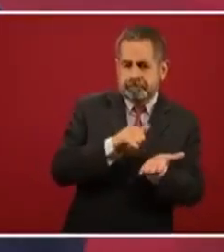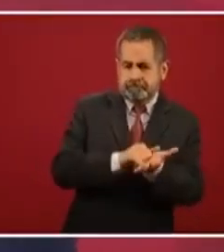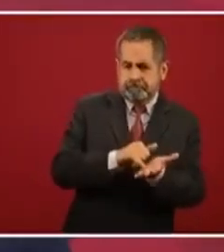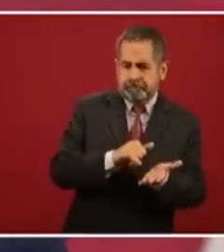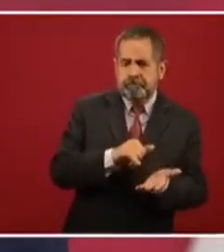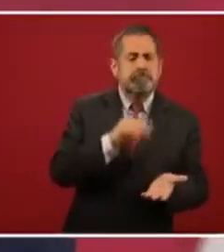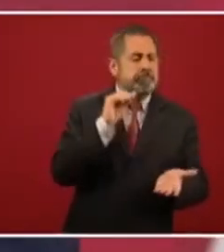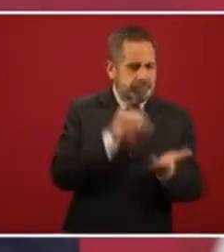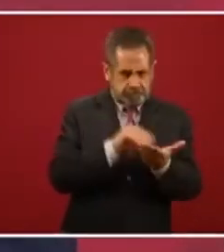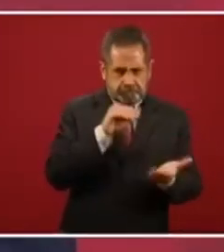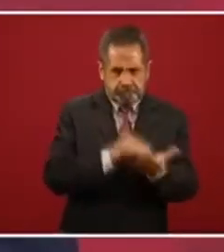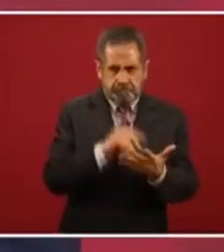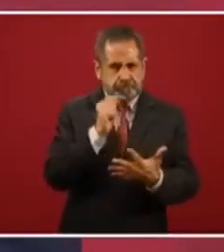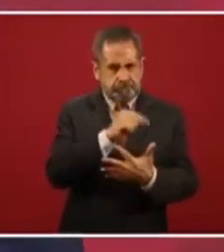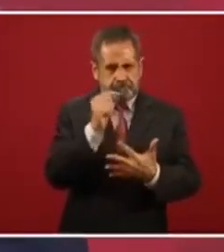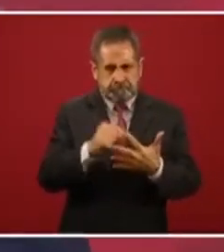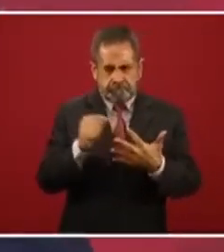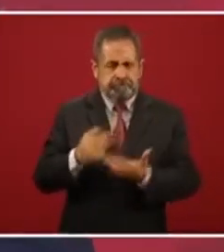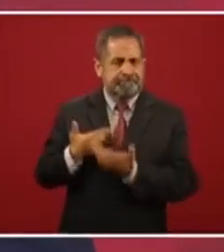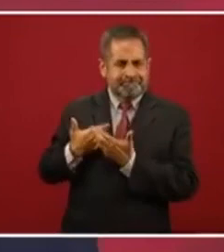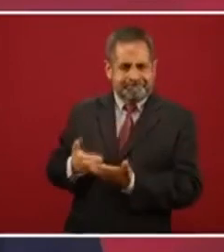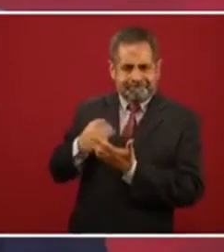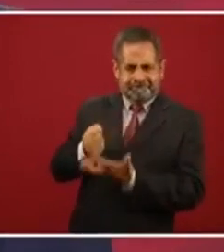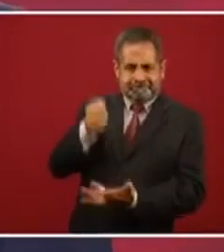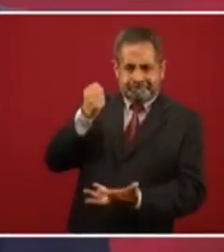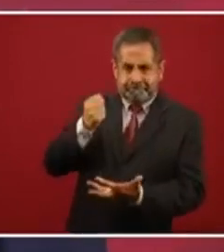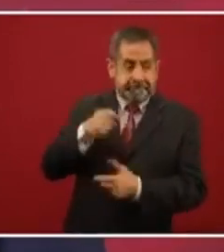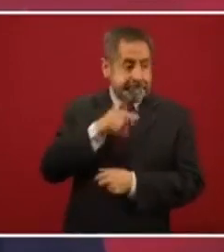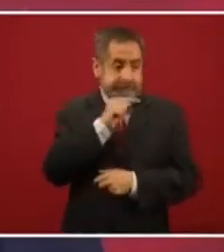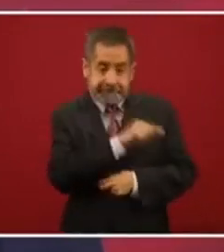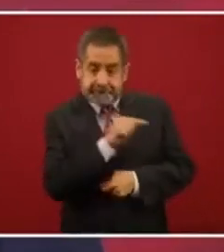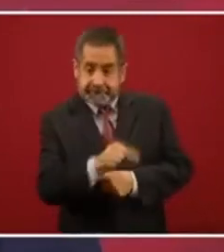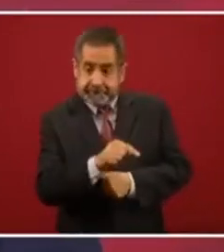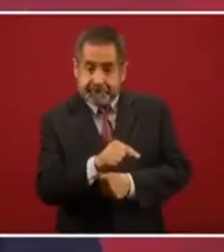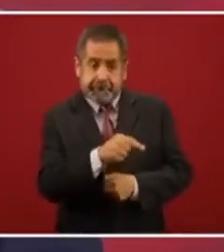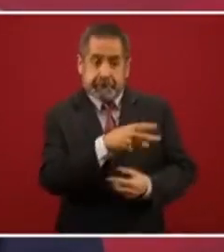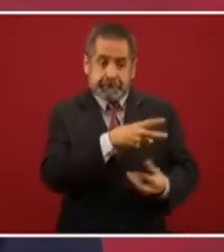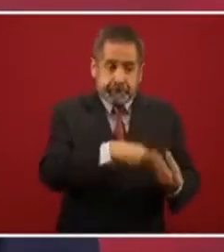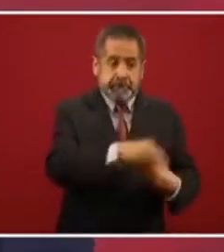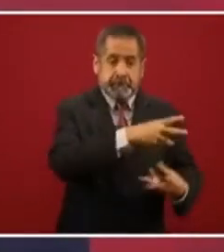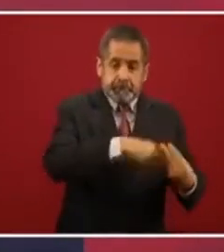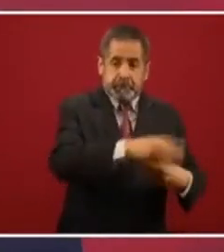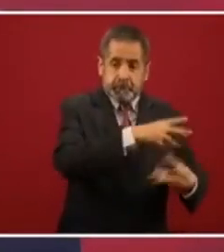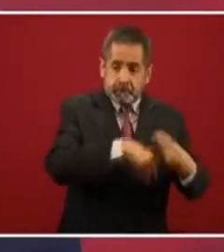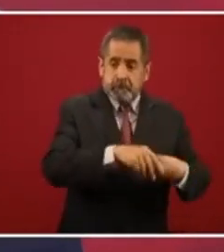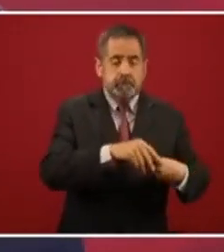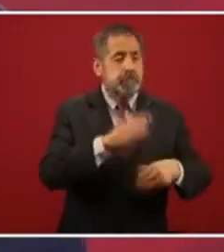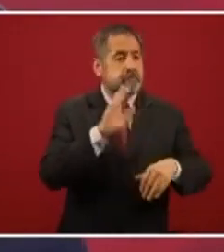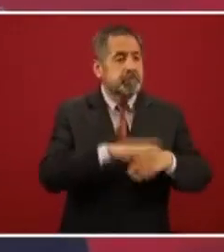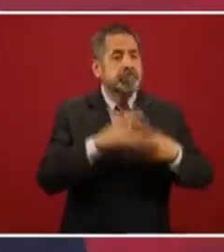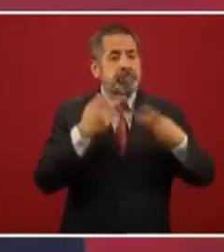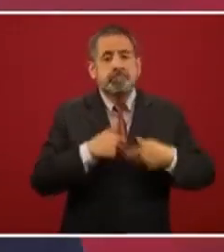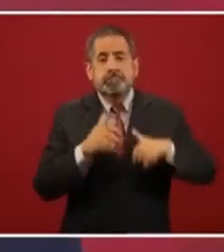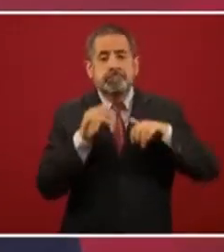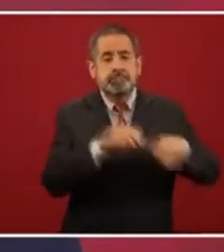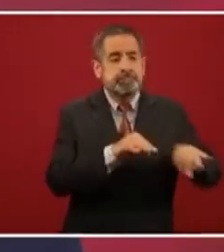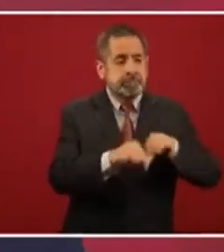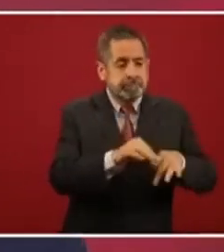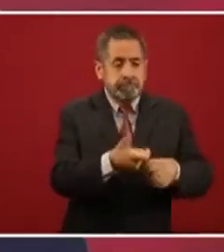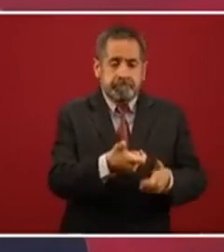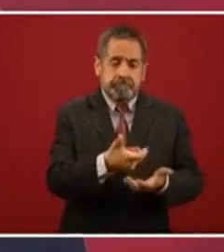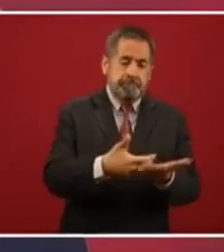porque todo esto va a permitir crear empleos que se van a